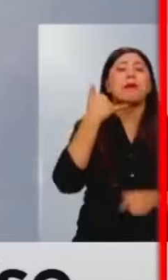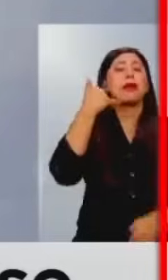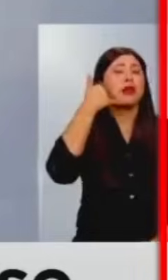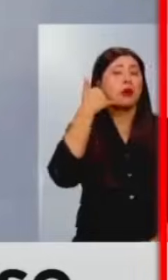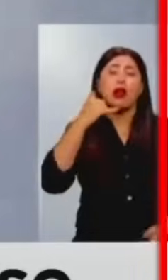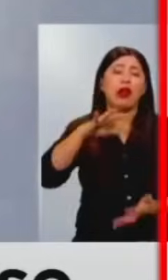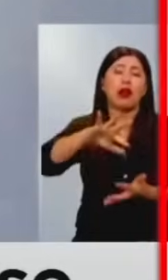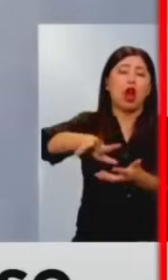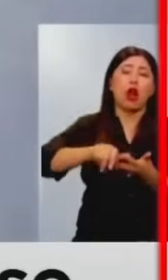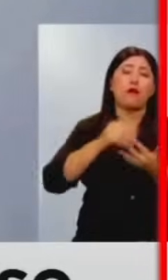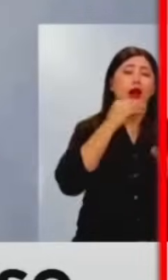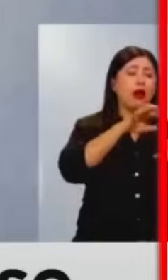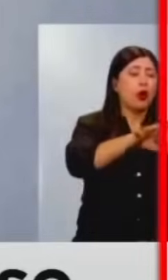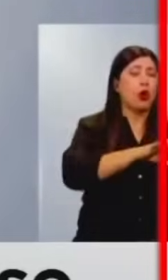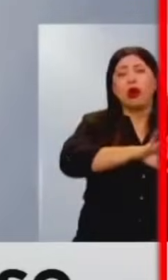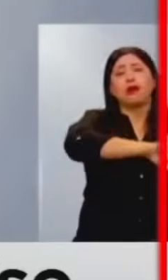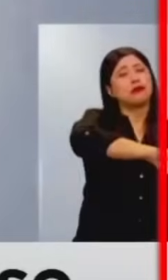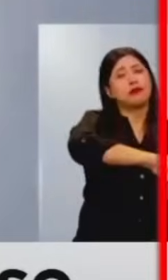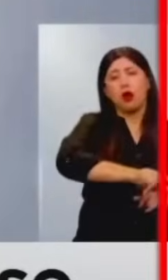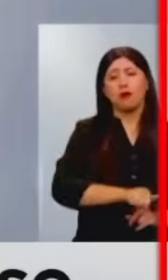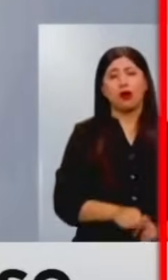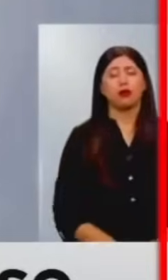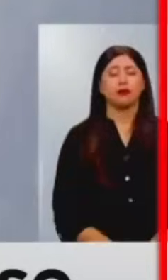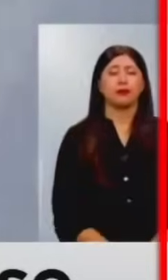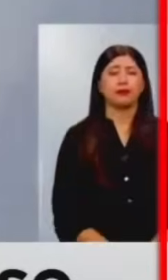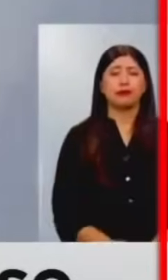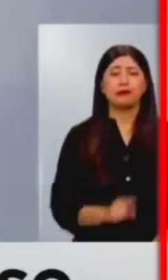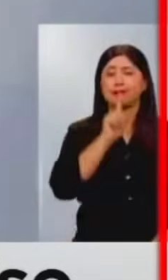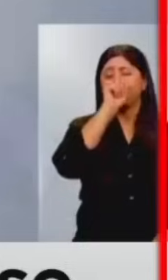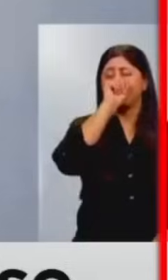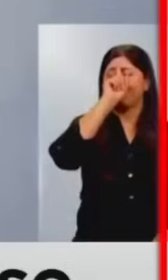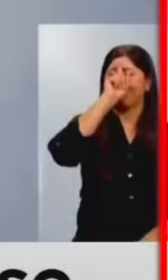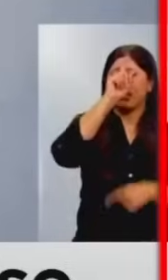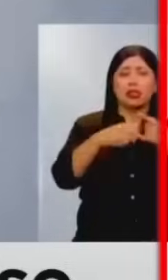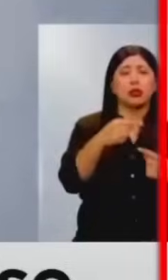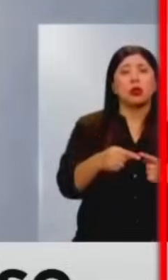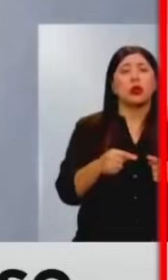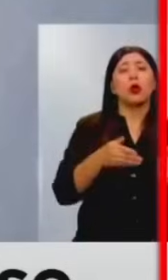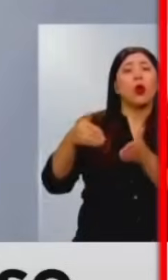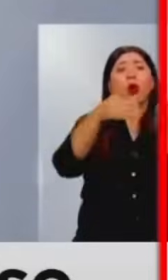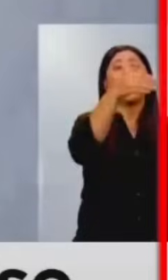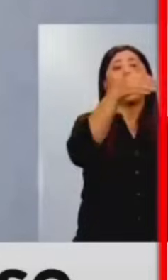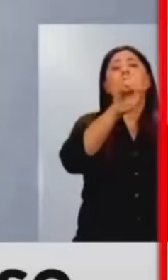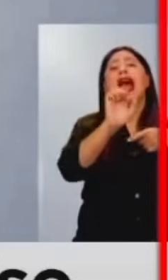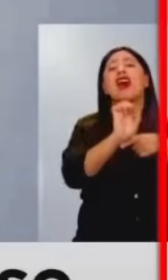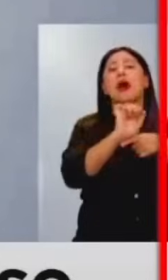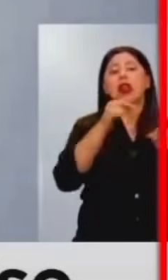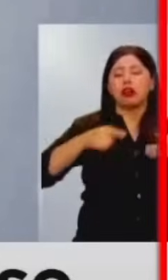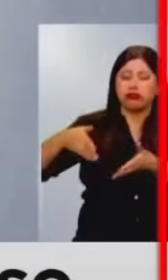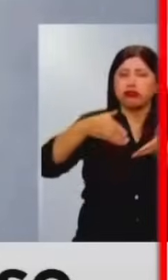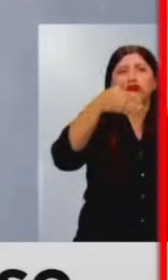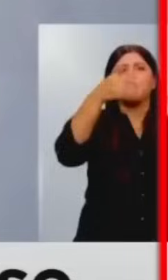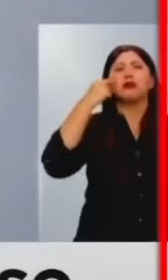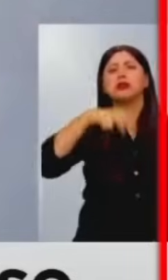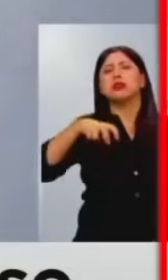y también mercadería. Hay que fumigar a los Bukele. La subida a Ecuador, el que hoy se ha visto